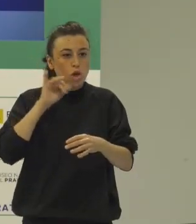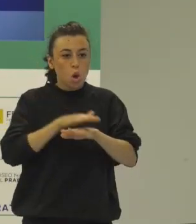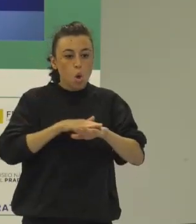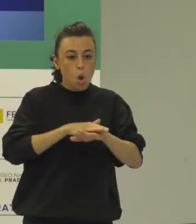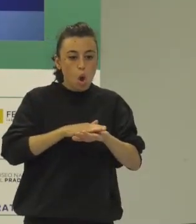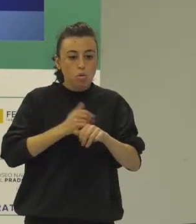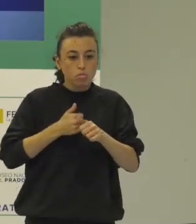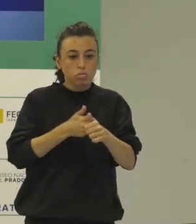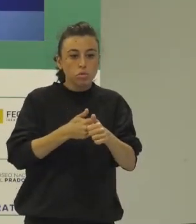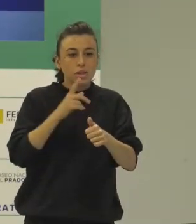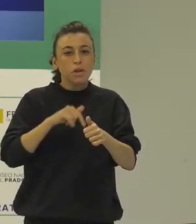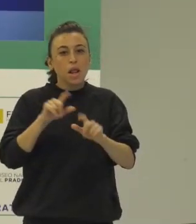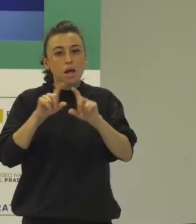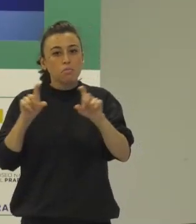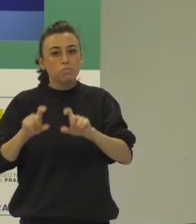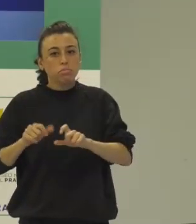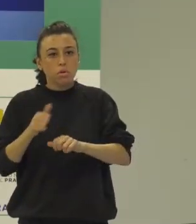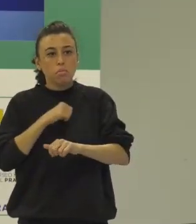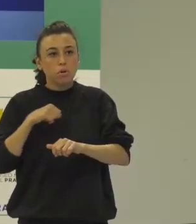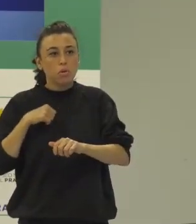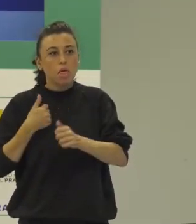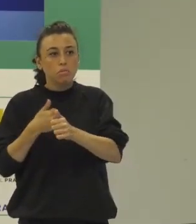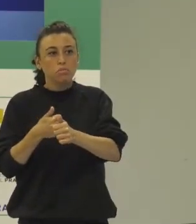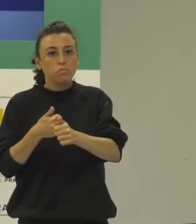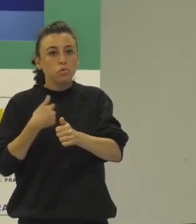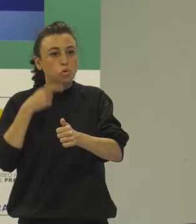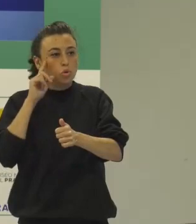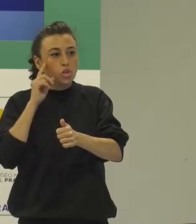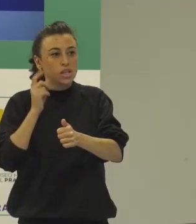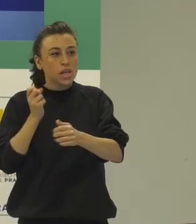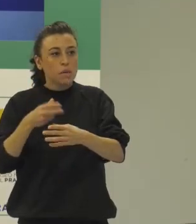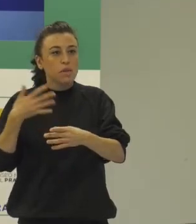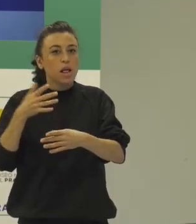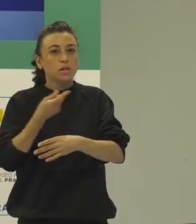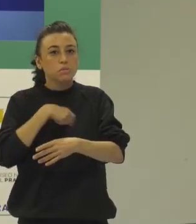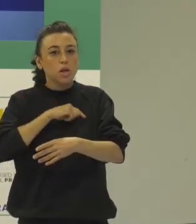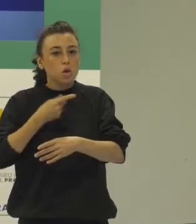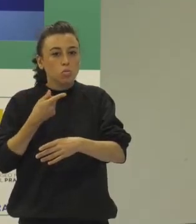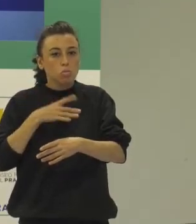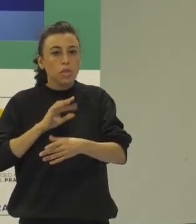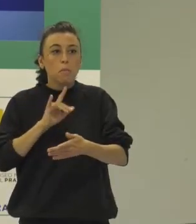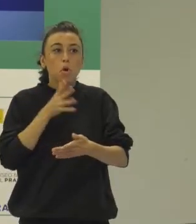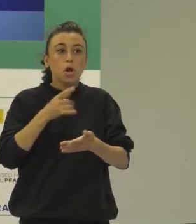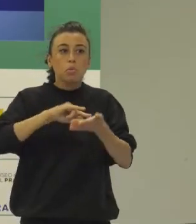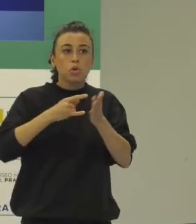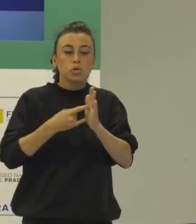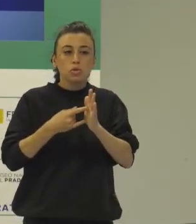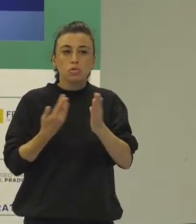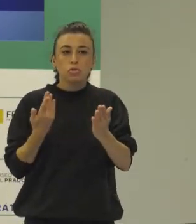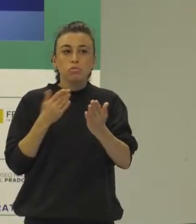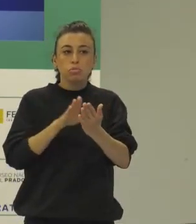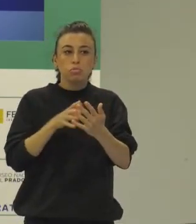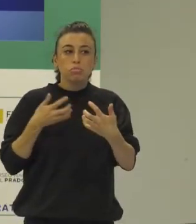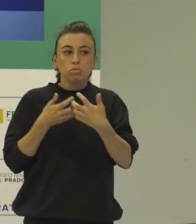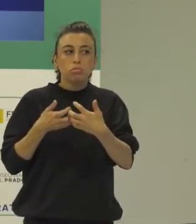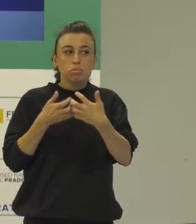como por empresas privadas, no sé si alguna de capital español, por proyectos que atentan contra